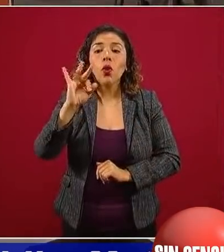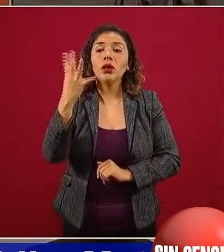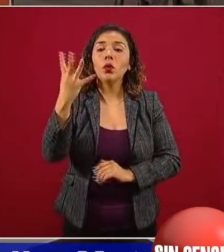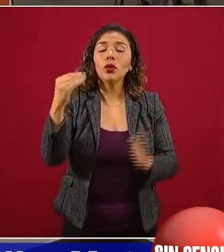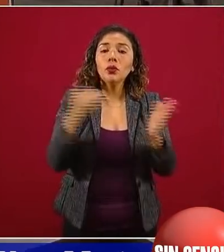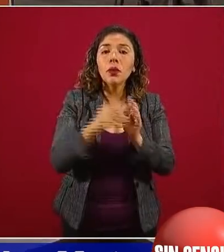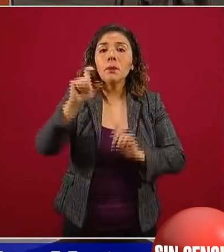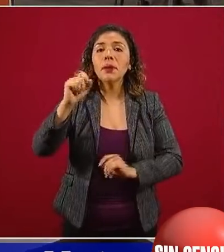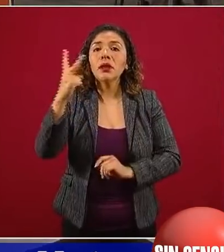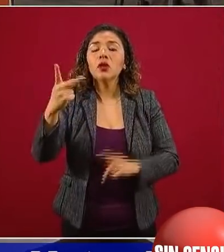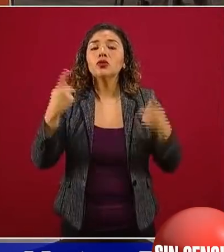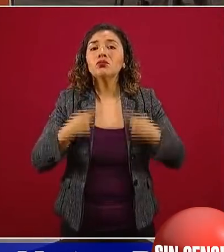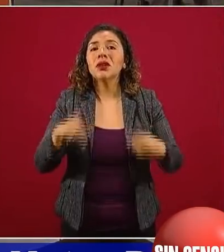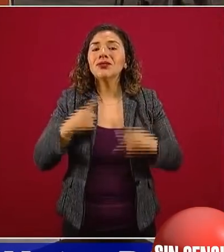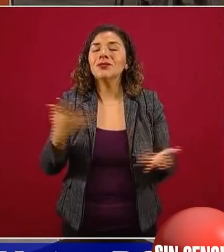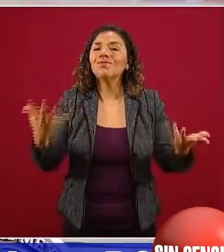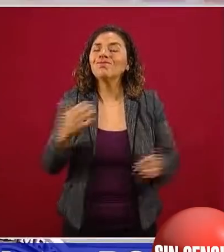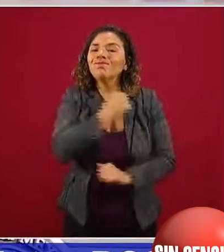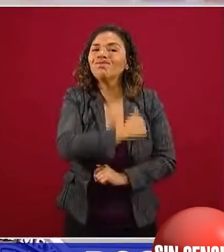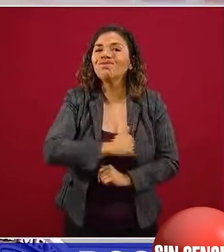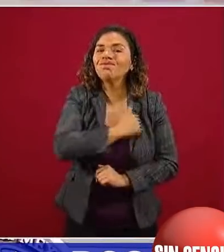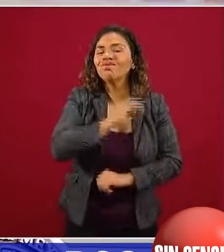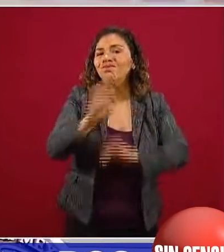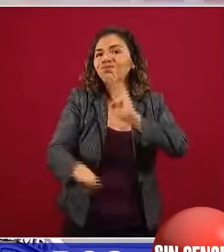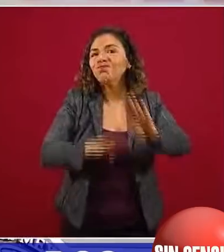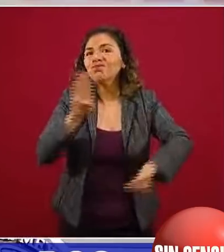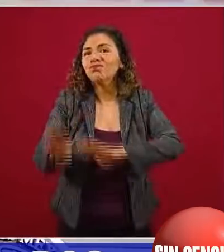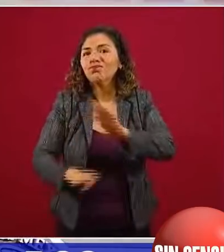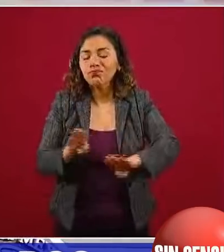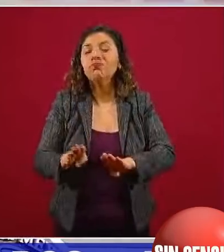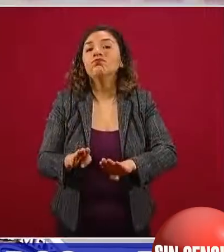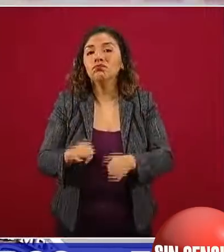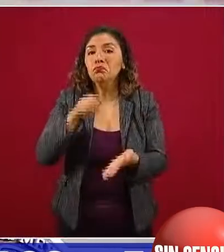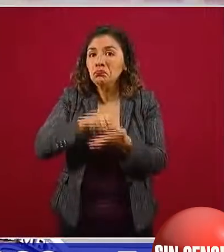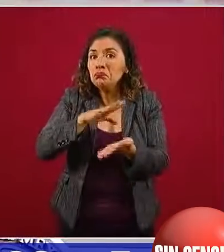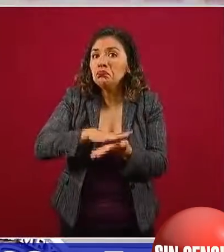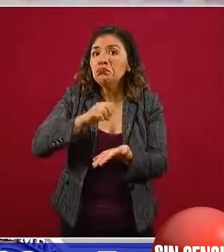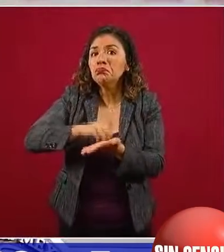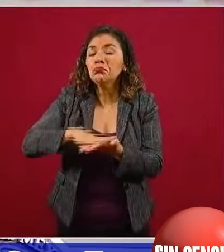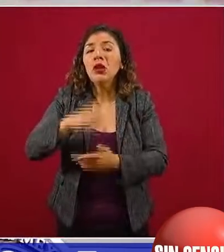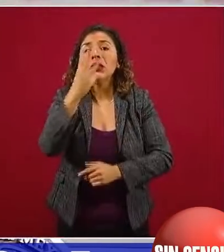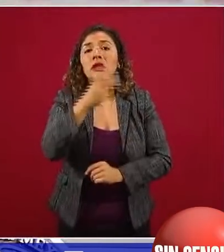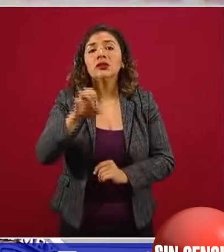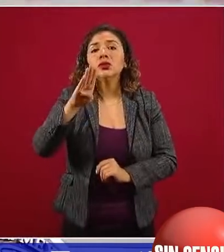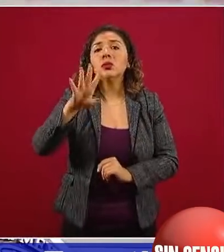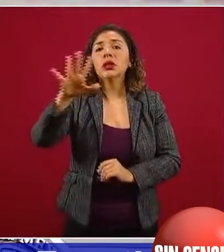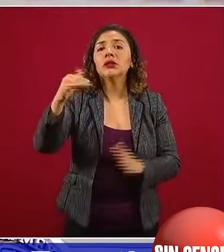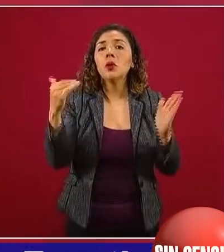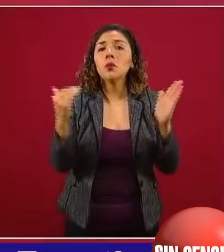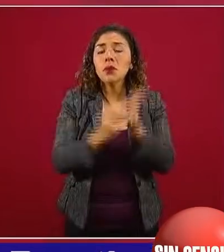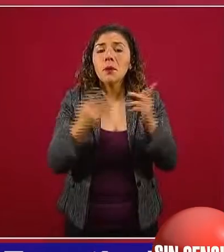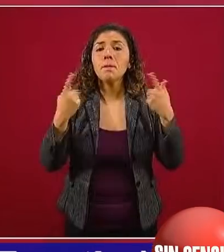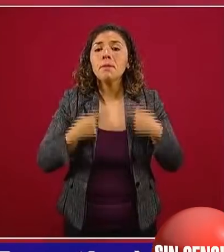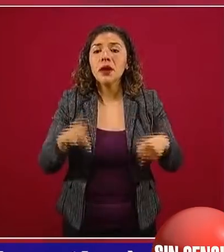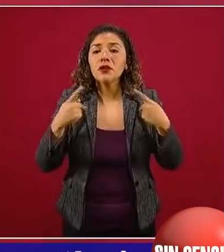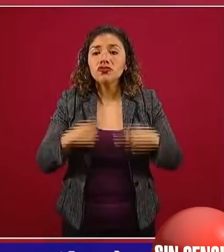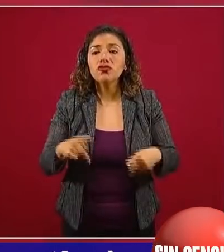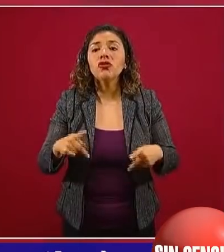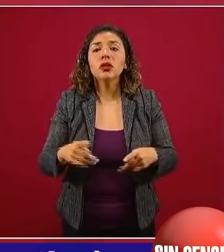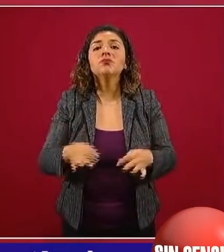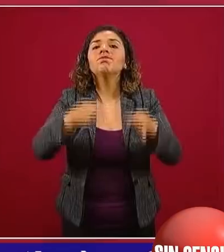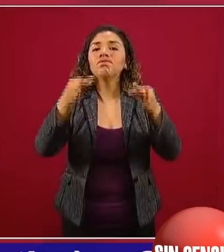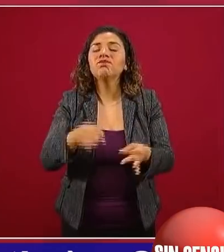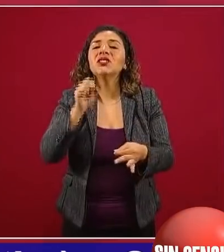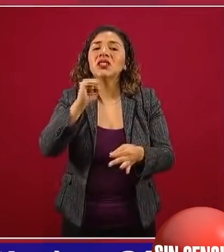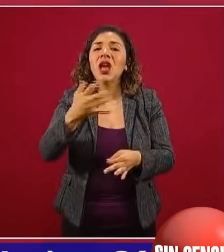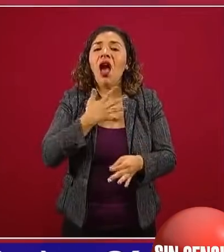44.022 personas que lamentablemente han perdido la vida y se han registrado 395.000 personas que se han